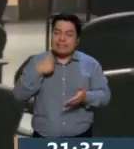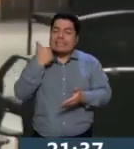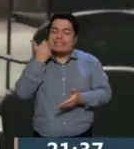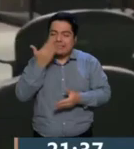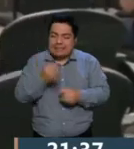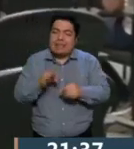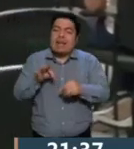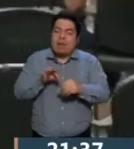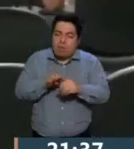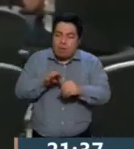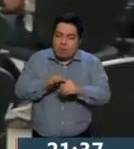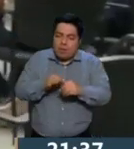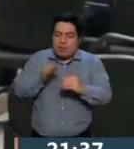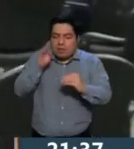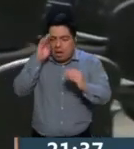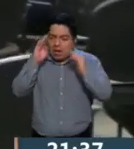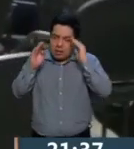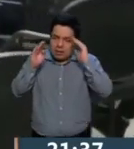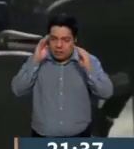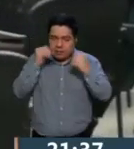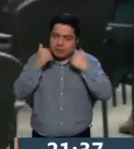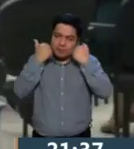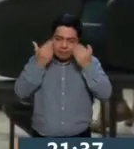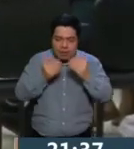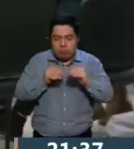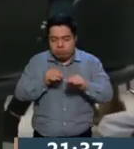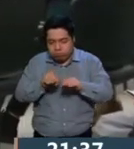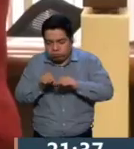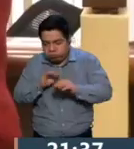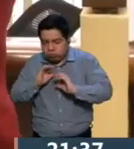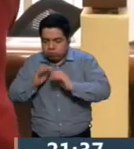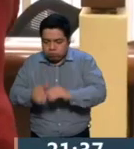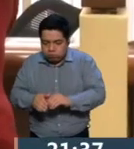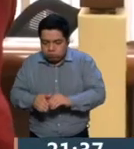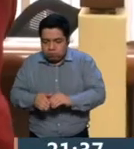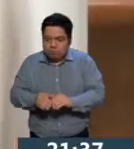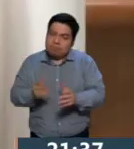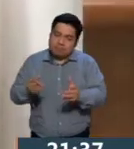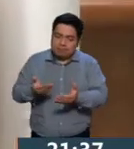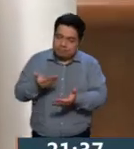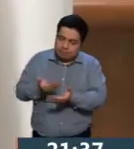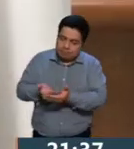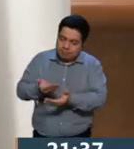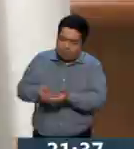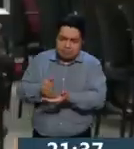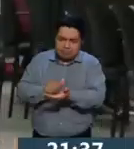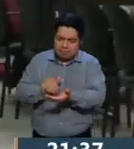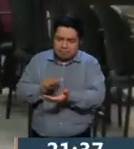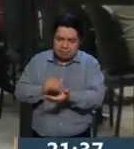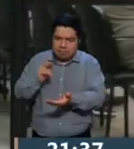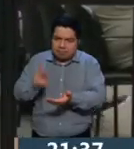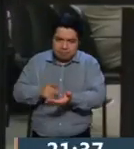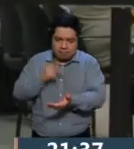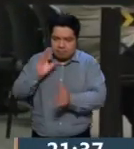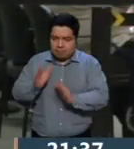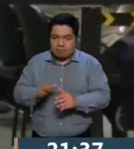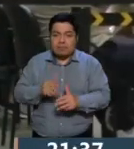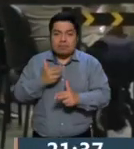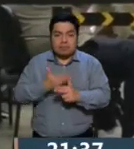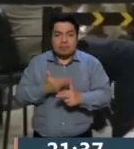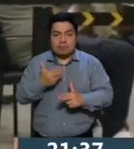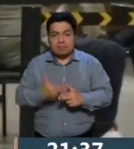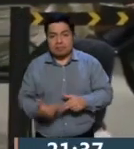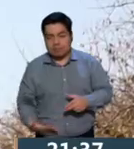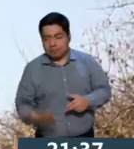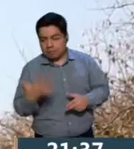yo, quieren y ya pensaban votar y ya hicieron todo el trámite, pues van a acreditarlo y se acabó. Tienen hasta el 5 de